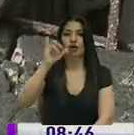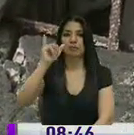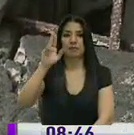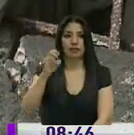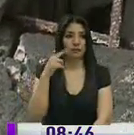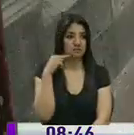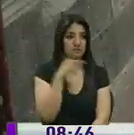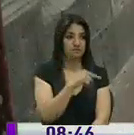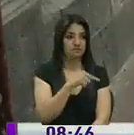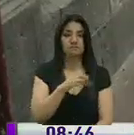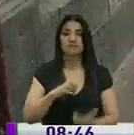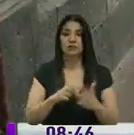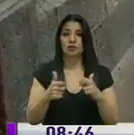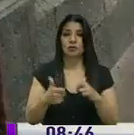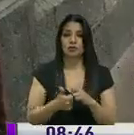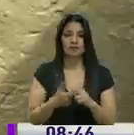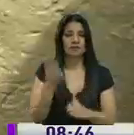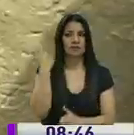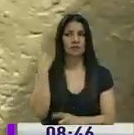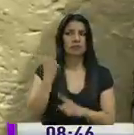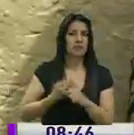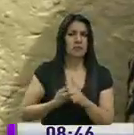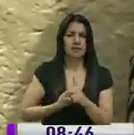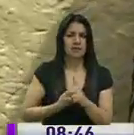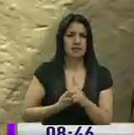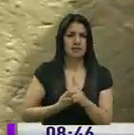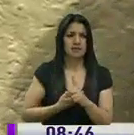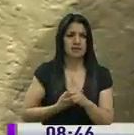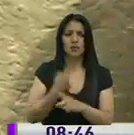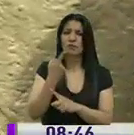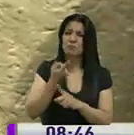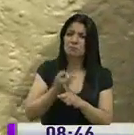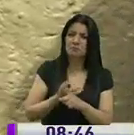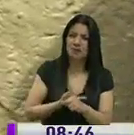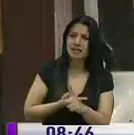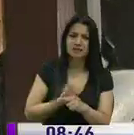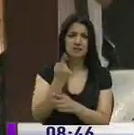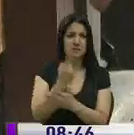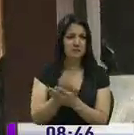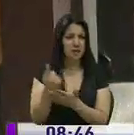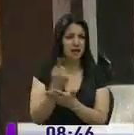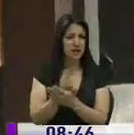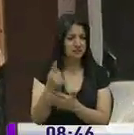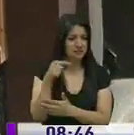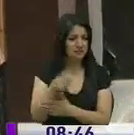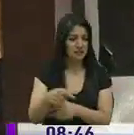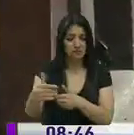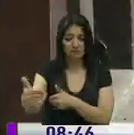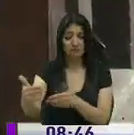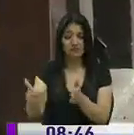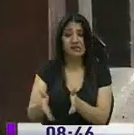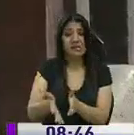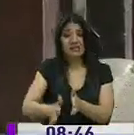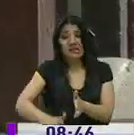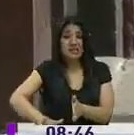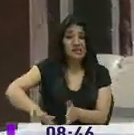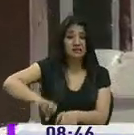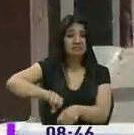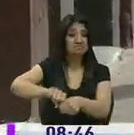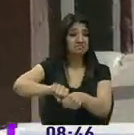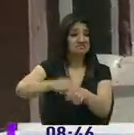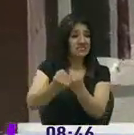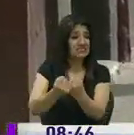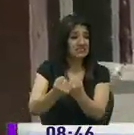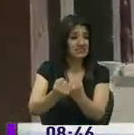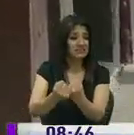problema persiste no menos de un mes y hasta algunas algunas semanas hace en nosotros nosotros